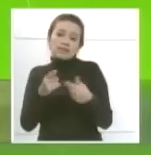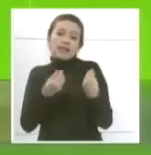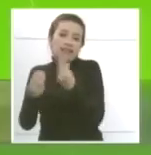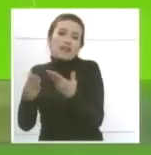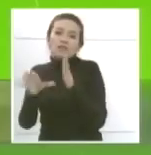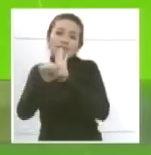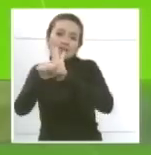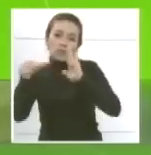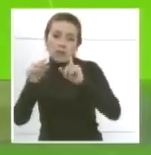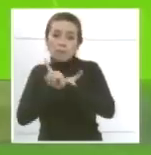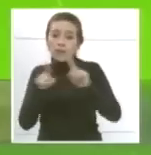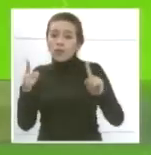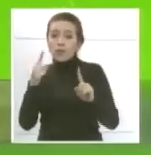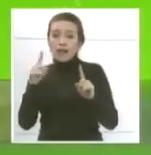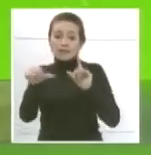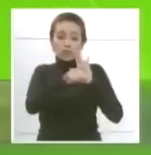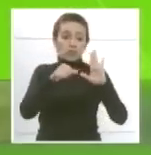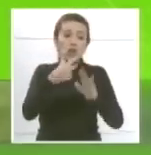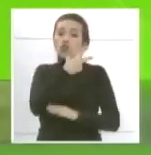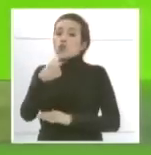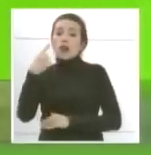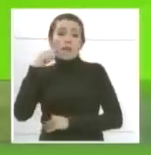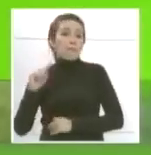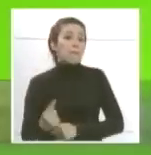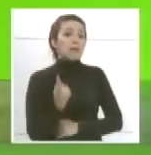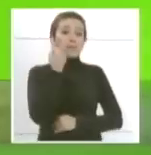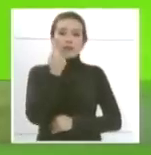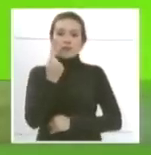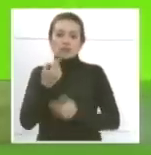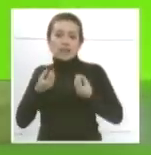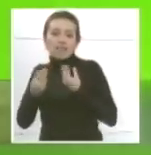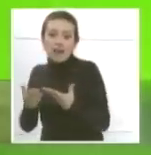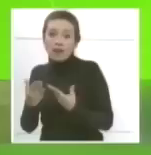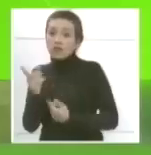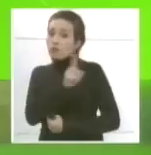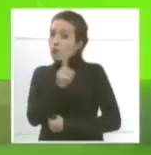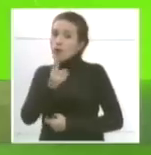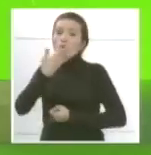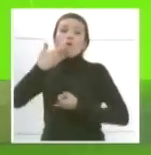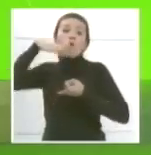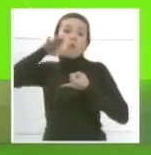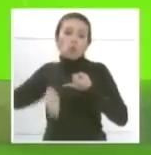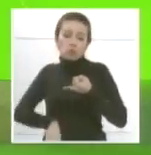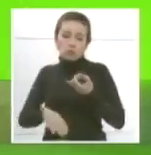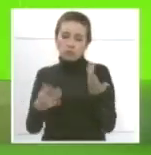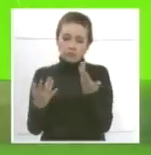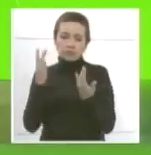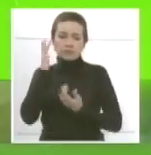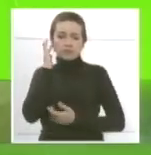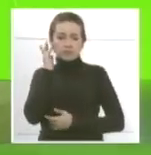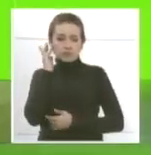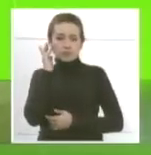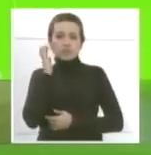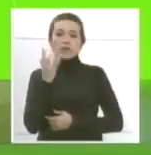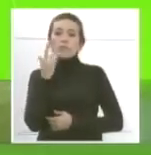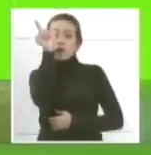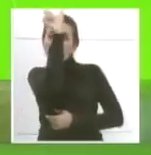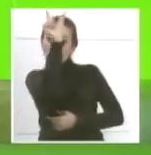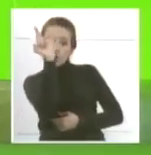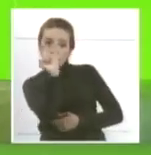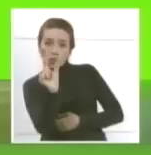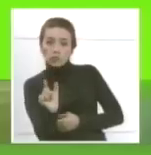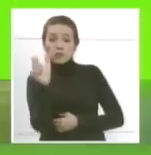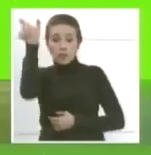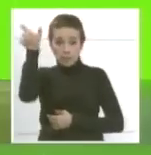la primera herramienta. Por supuesto, es lo último ya, última opción. Porque cuando en columna, cuando